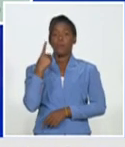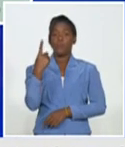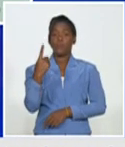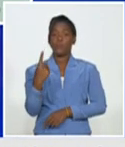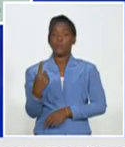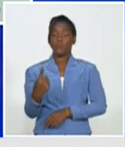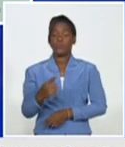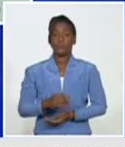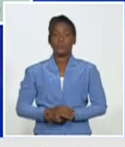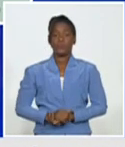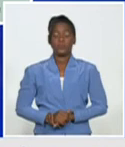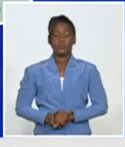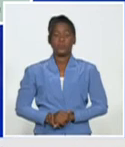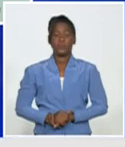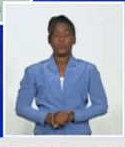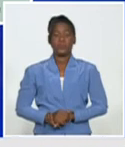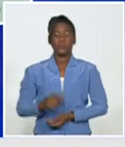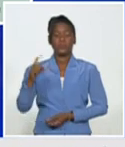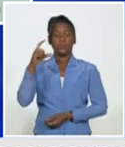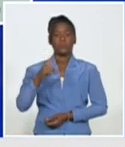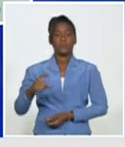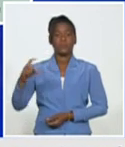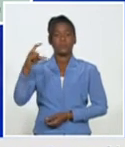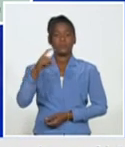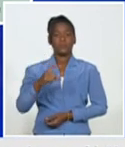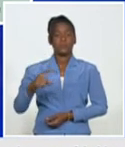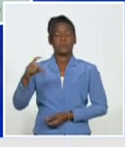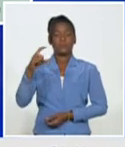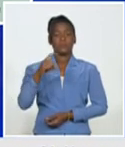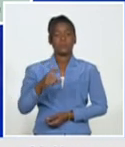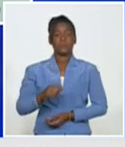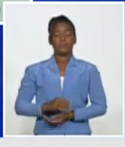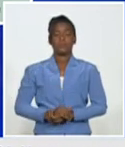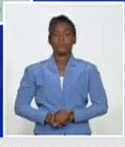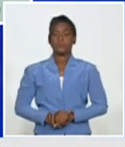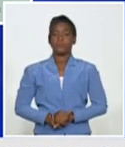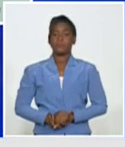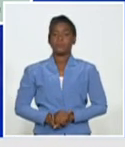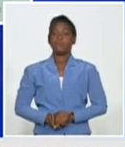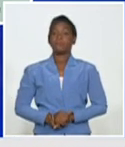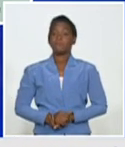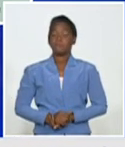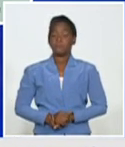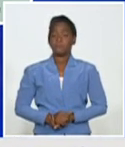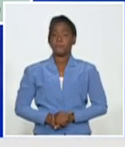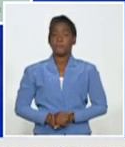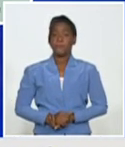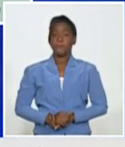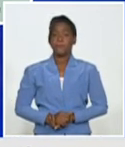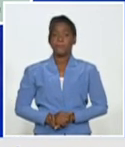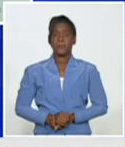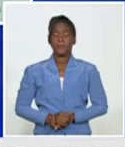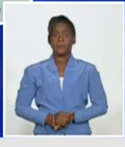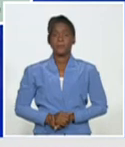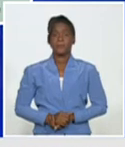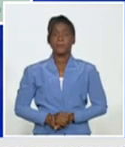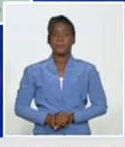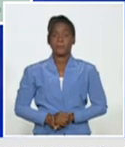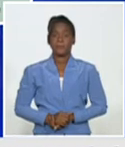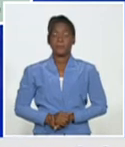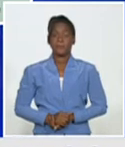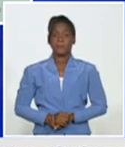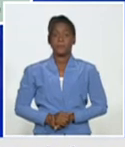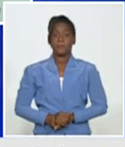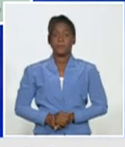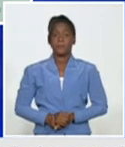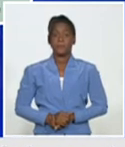confirma 49 casos autóctonos ayer, si bien pudiéramos decir que son 2 menos en comparación con el día